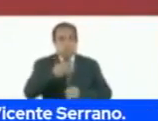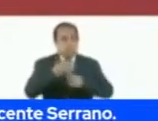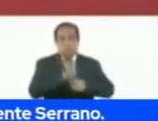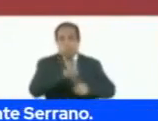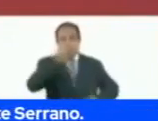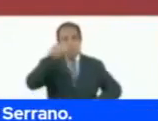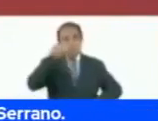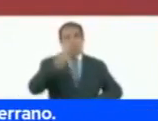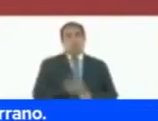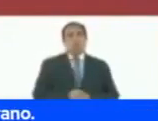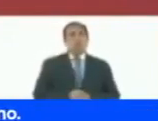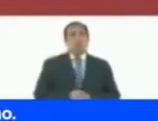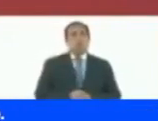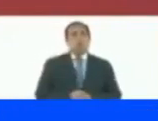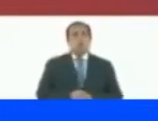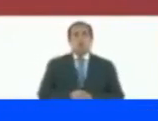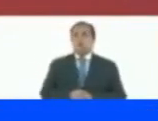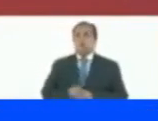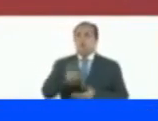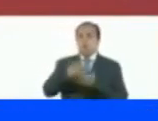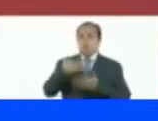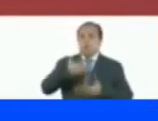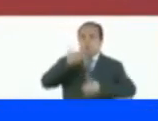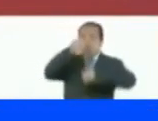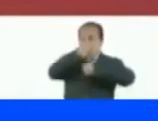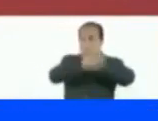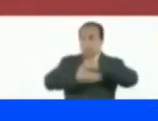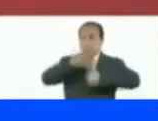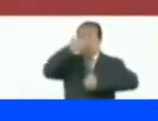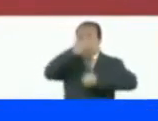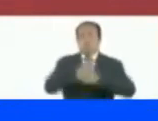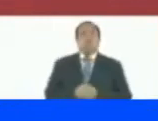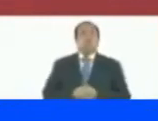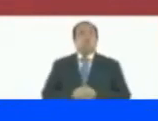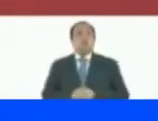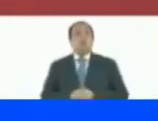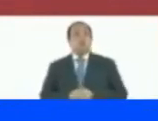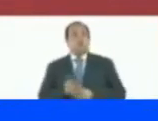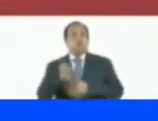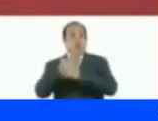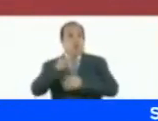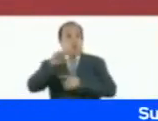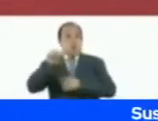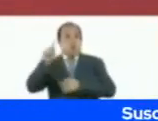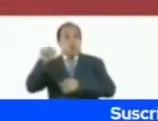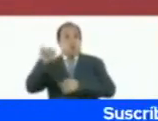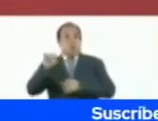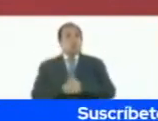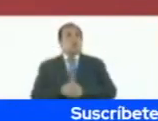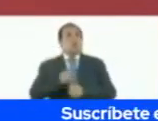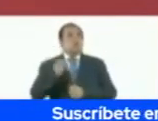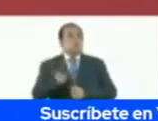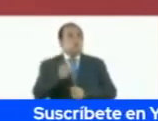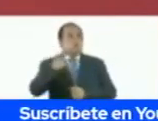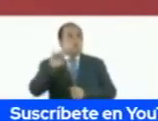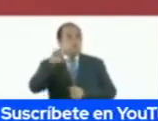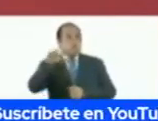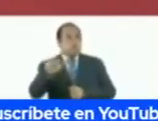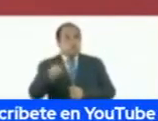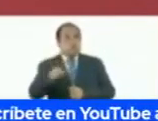llevan tolete. Bueno, el escudo. Ya no llevan, El escudo. solamente llevan los escudos. Y como bien contestó Martí a la pregunta de